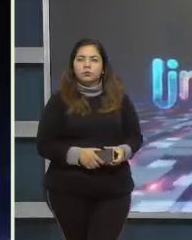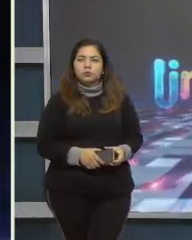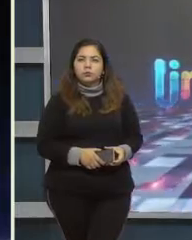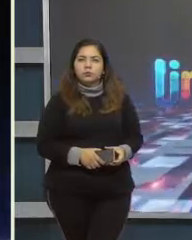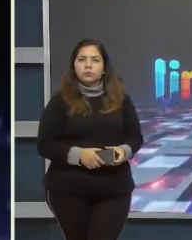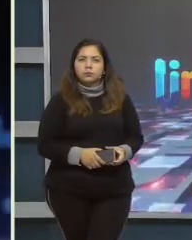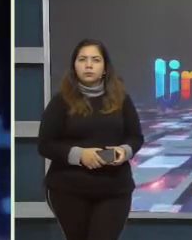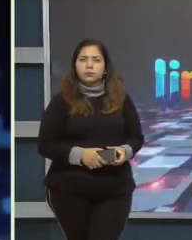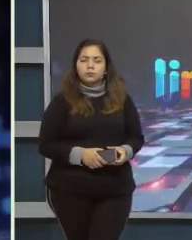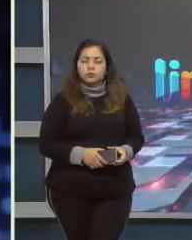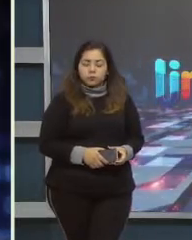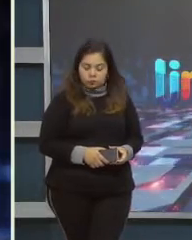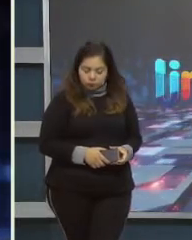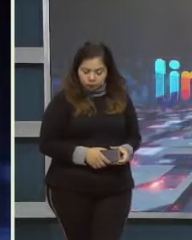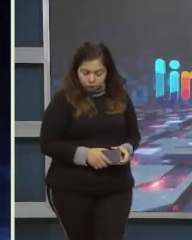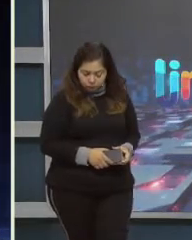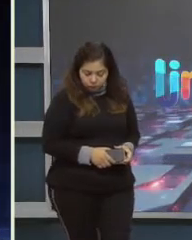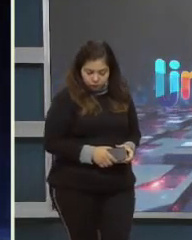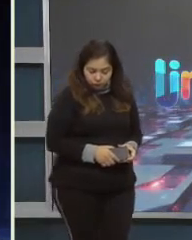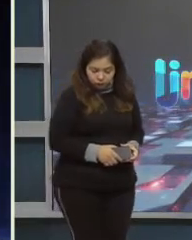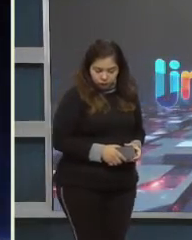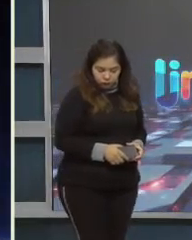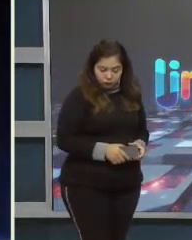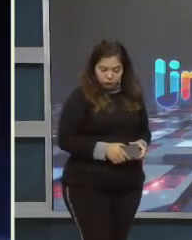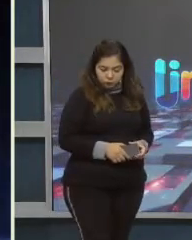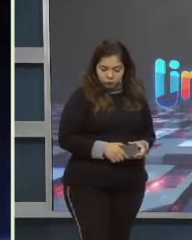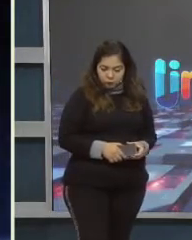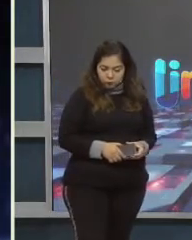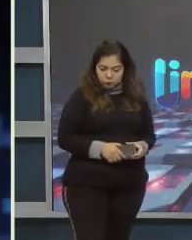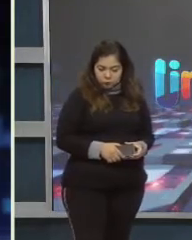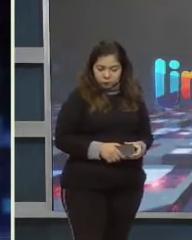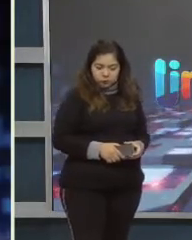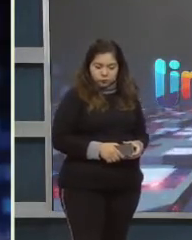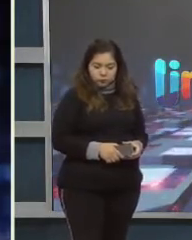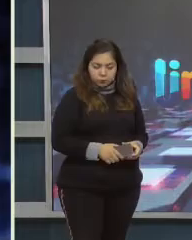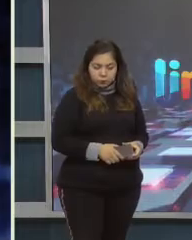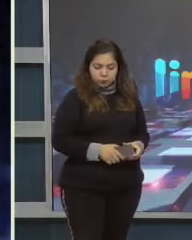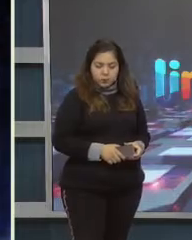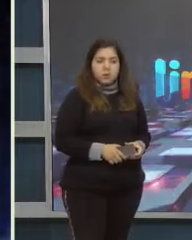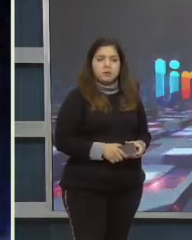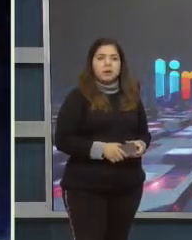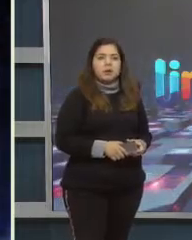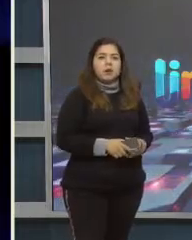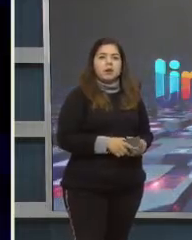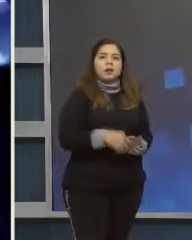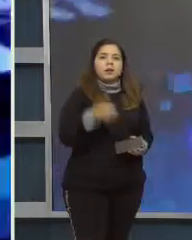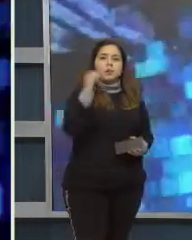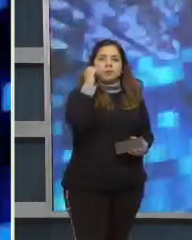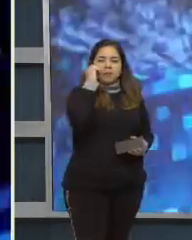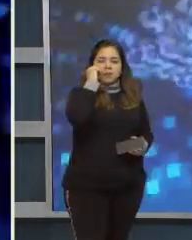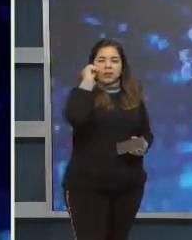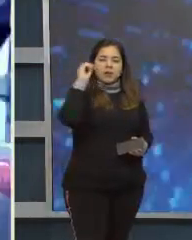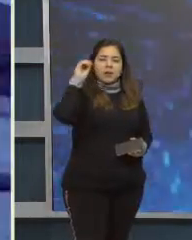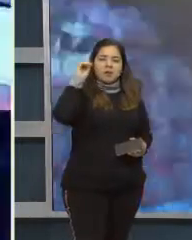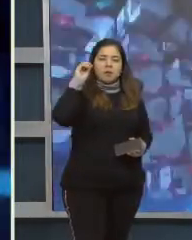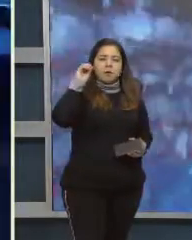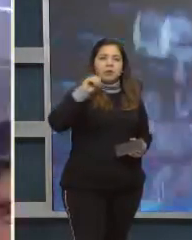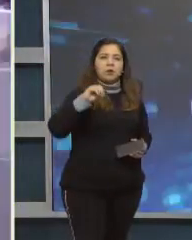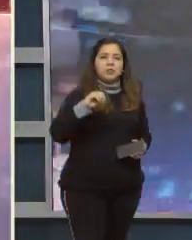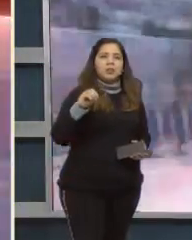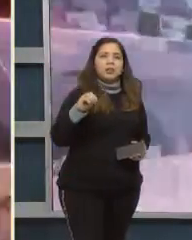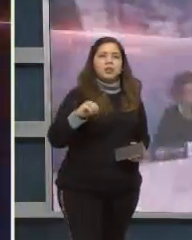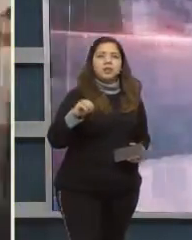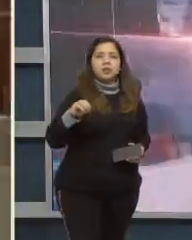las condiciones hasta ahora, se empezarán a tomar en las facultades. Bien. Mónica, ¿y